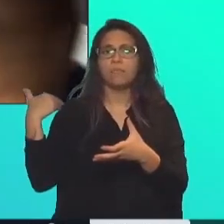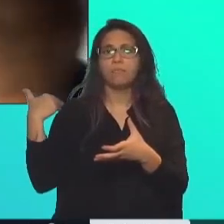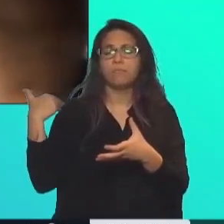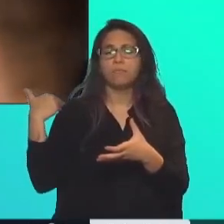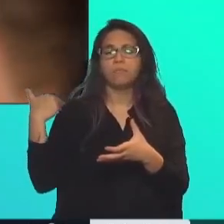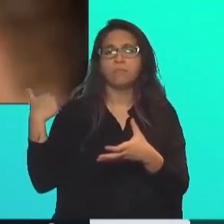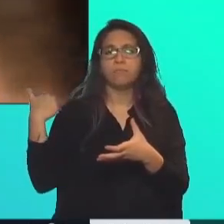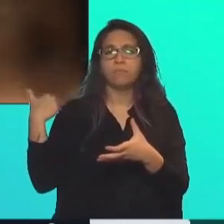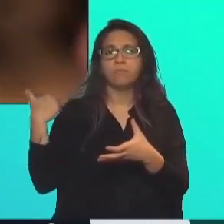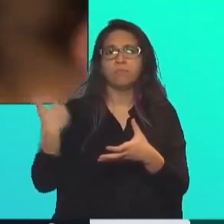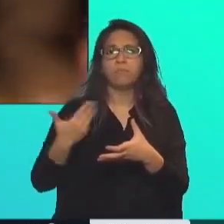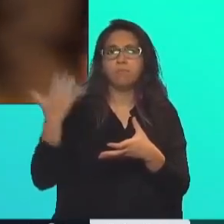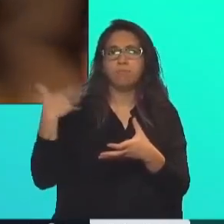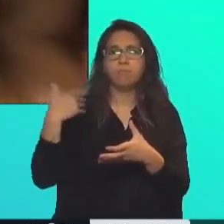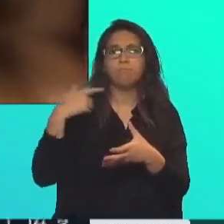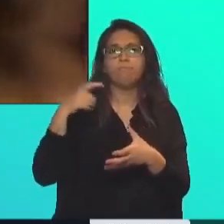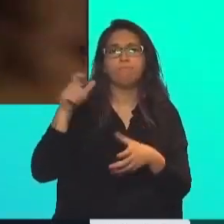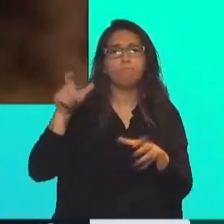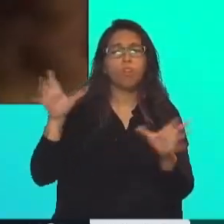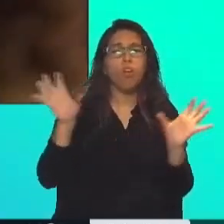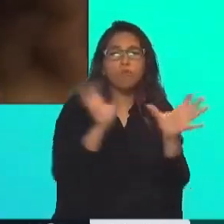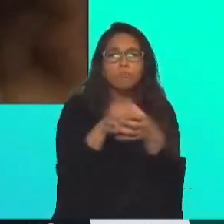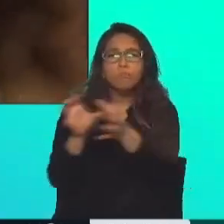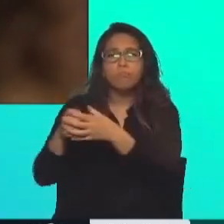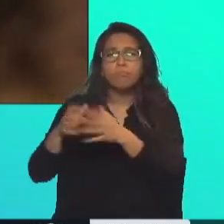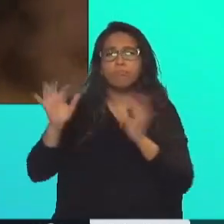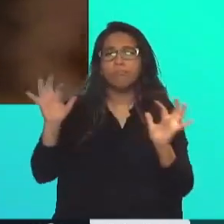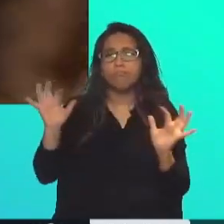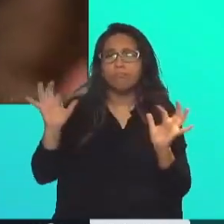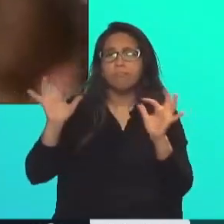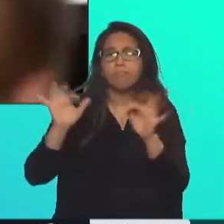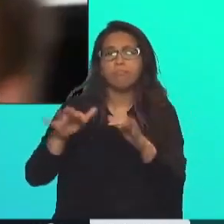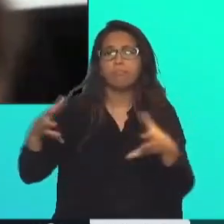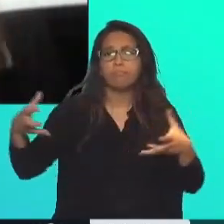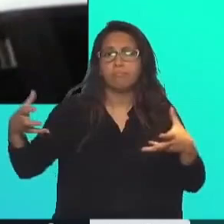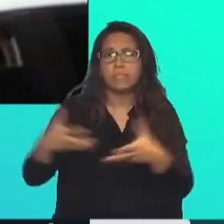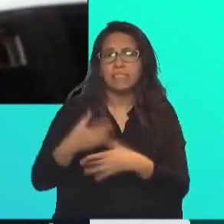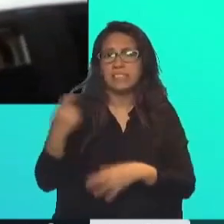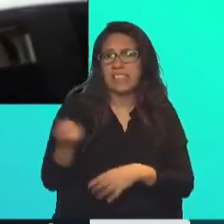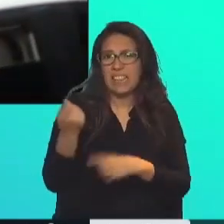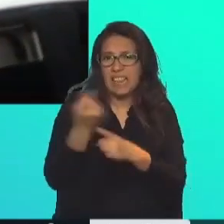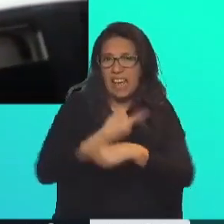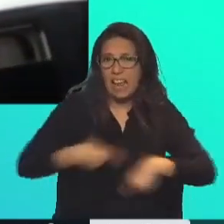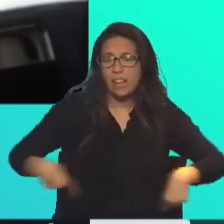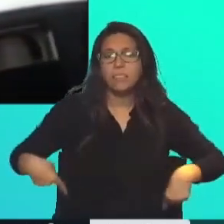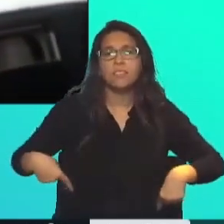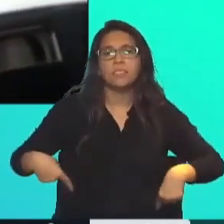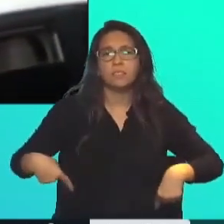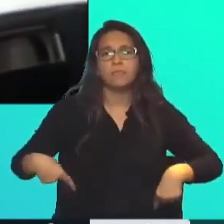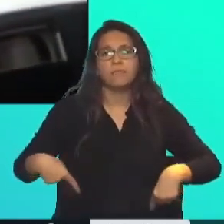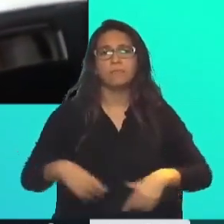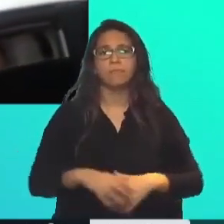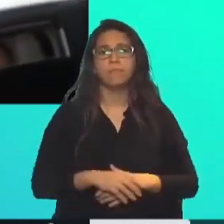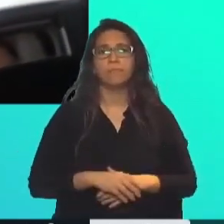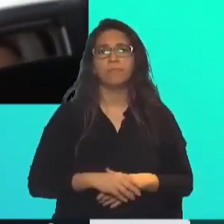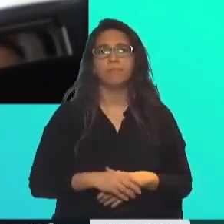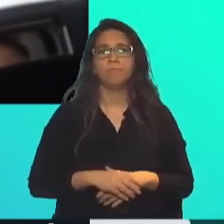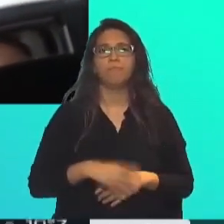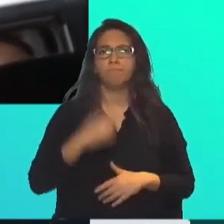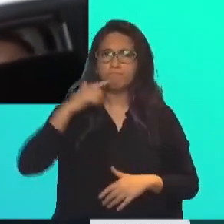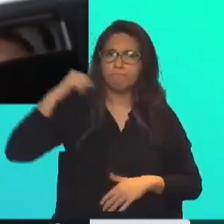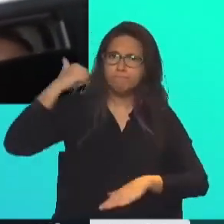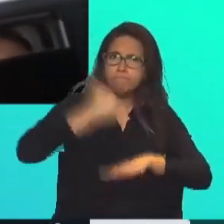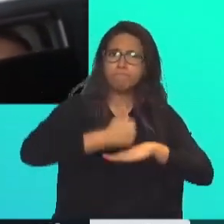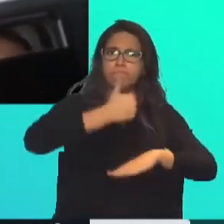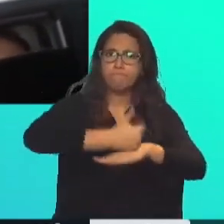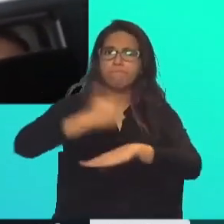fueron todas las organizaciones sindicales mostrando la voluntad de hacerse presente